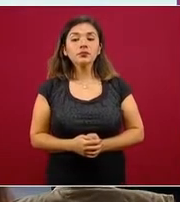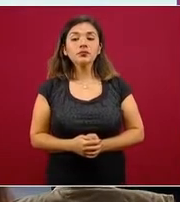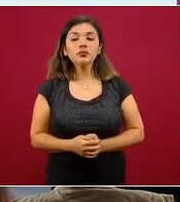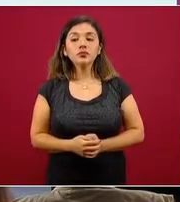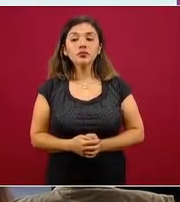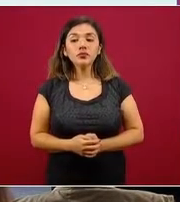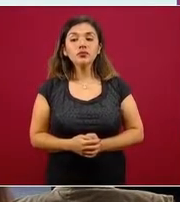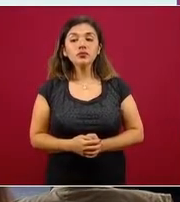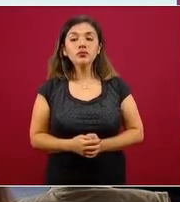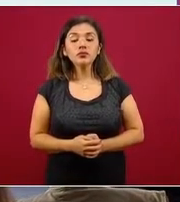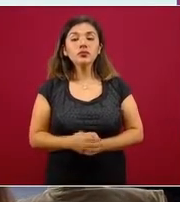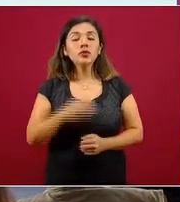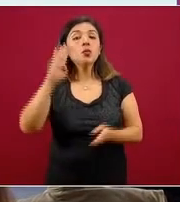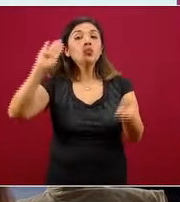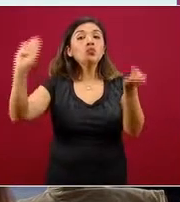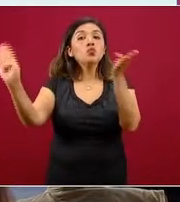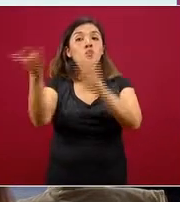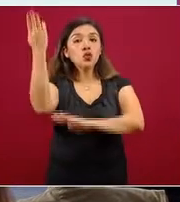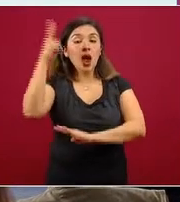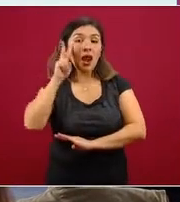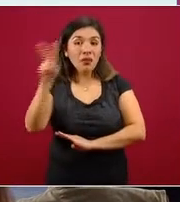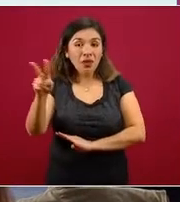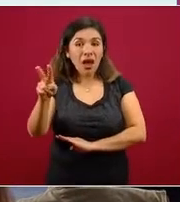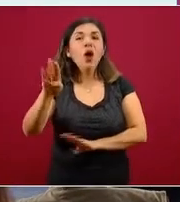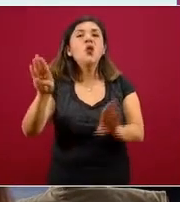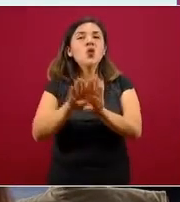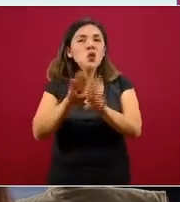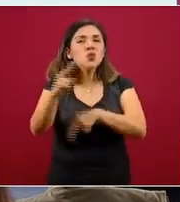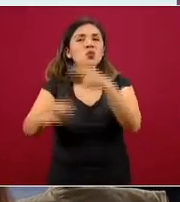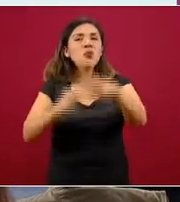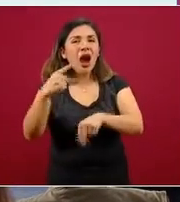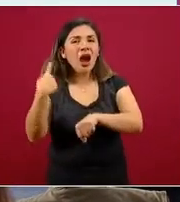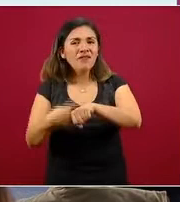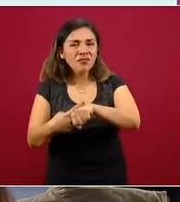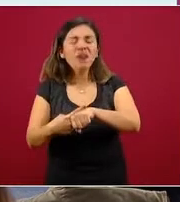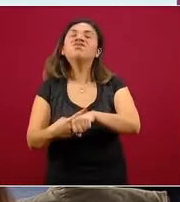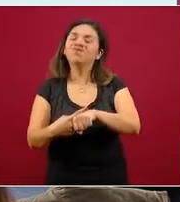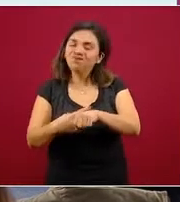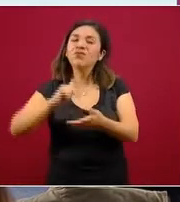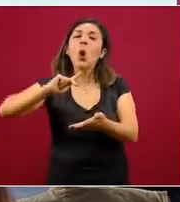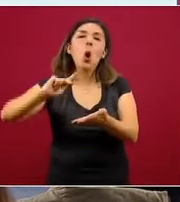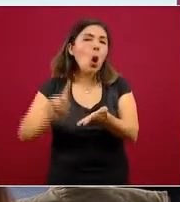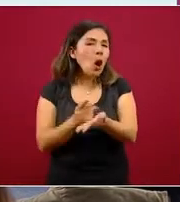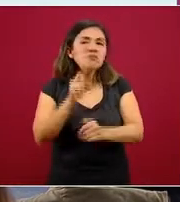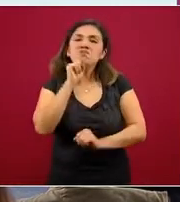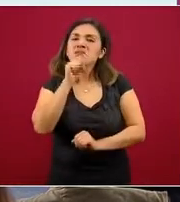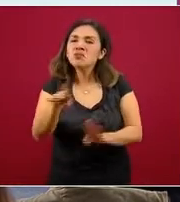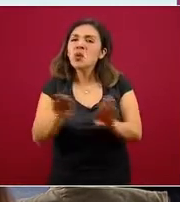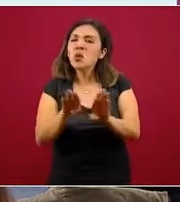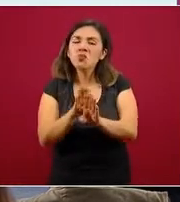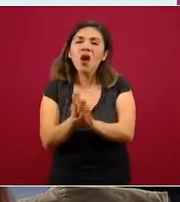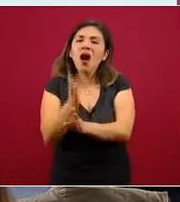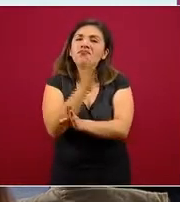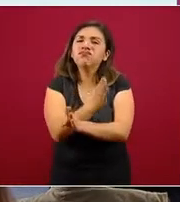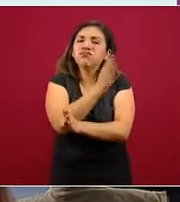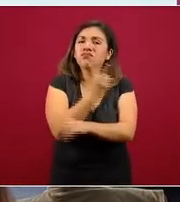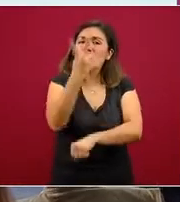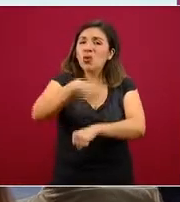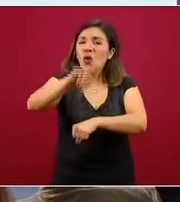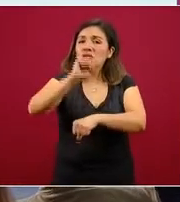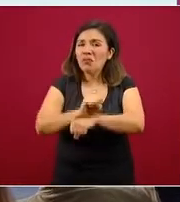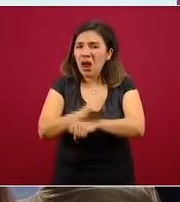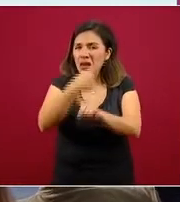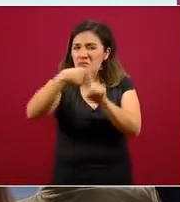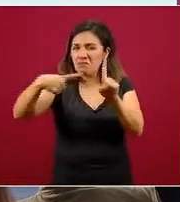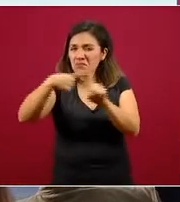la estadística mundial. Aquí tenemos la situación de la pandemia, nuevamente y prácticamente en las últimas 2